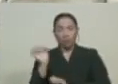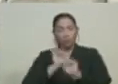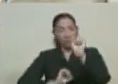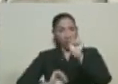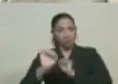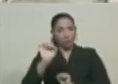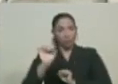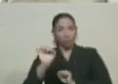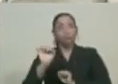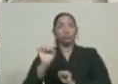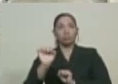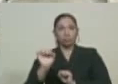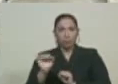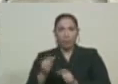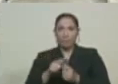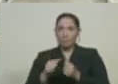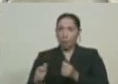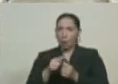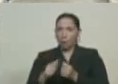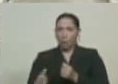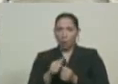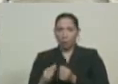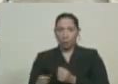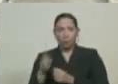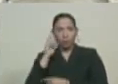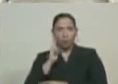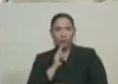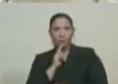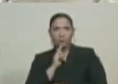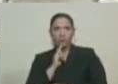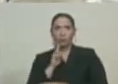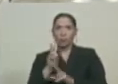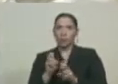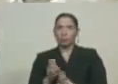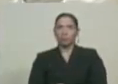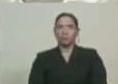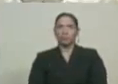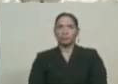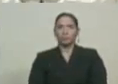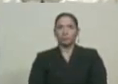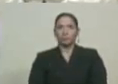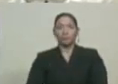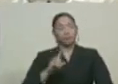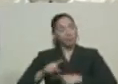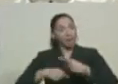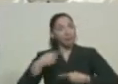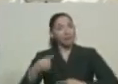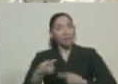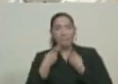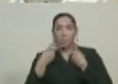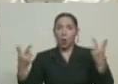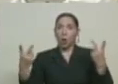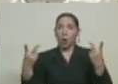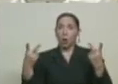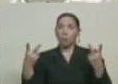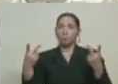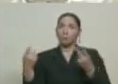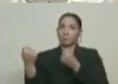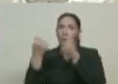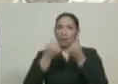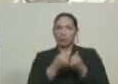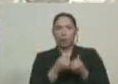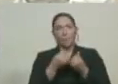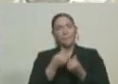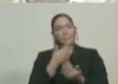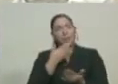de la moneda venezolana, del Bolívar soberano. Así que, bueno, mañana serán publicados los precios y nosotros le pedimos